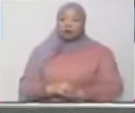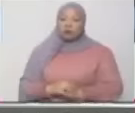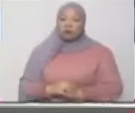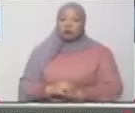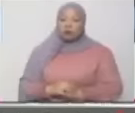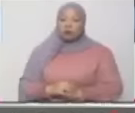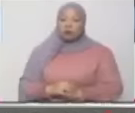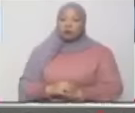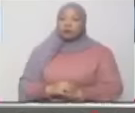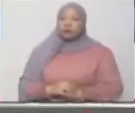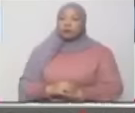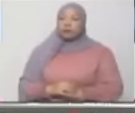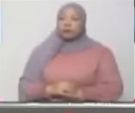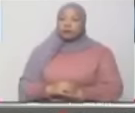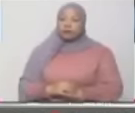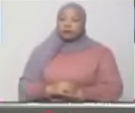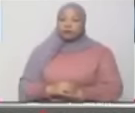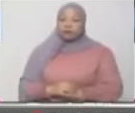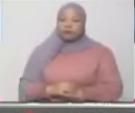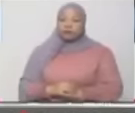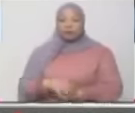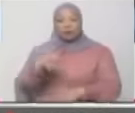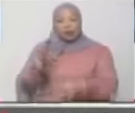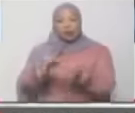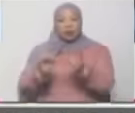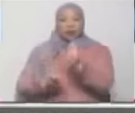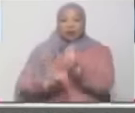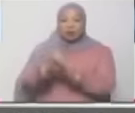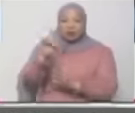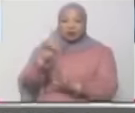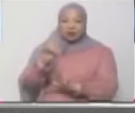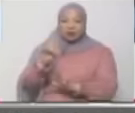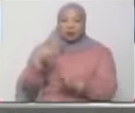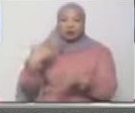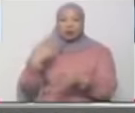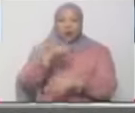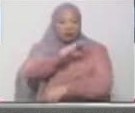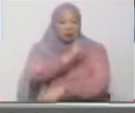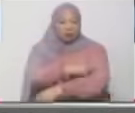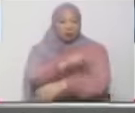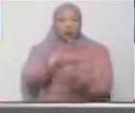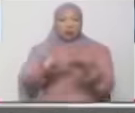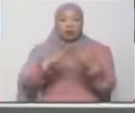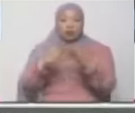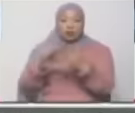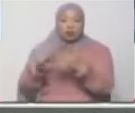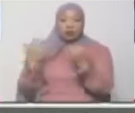porque en el éxito del desarrollo del poder comunal en esta etapa